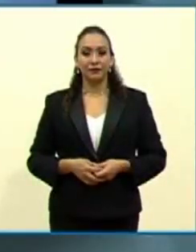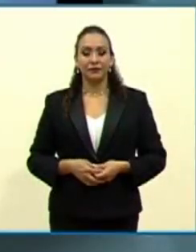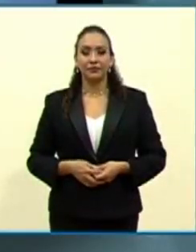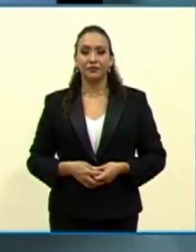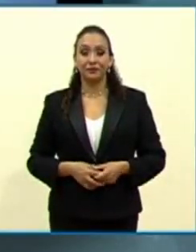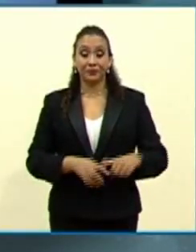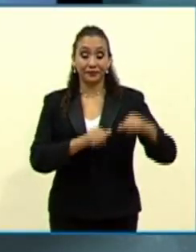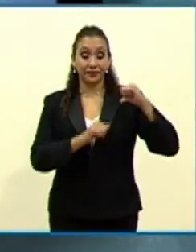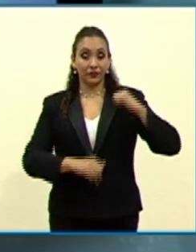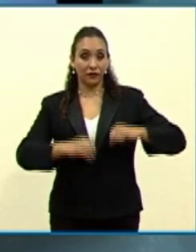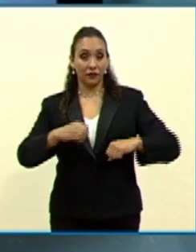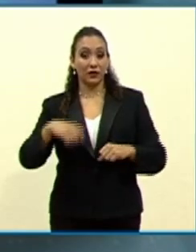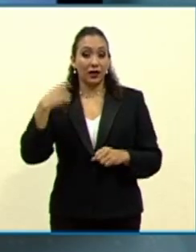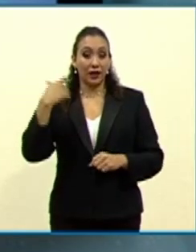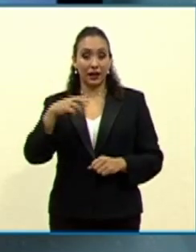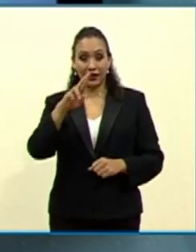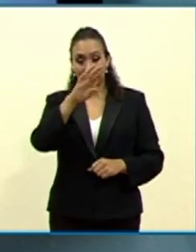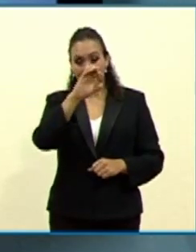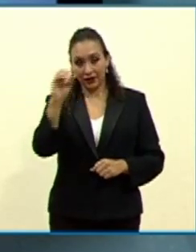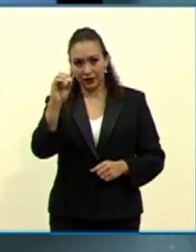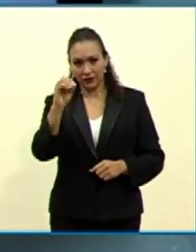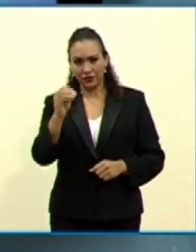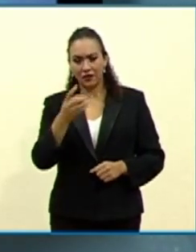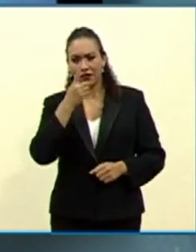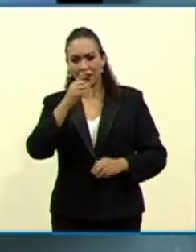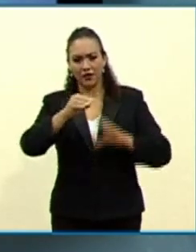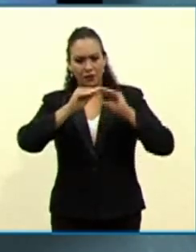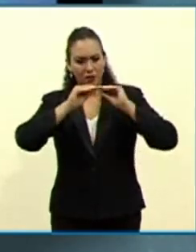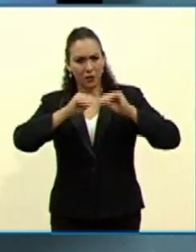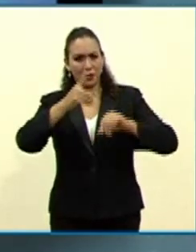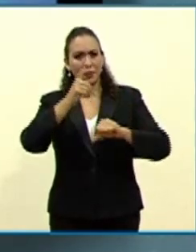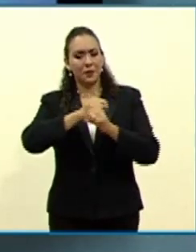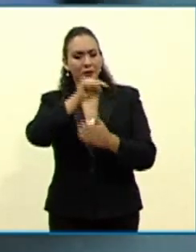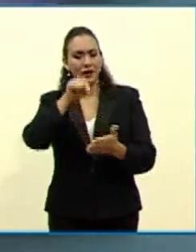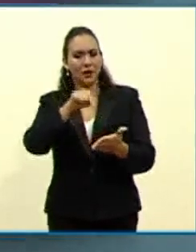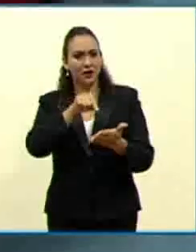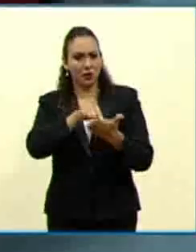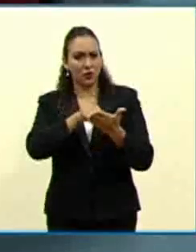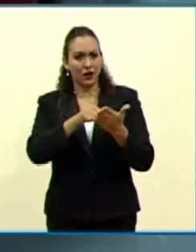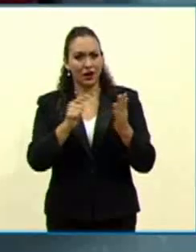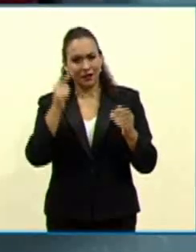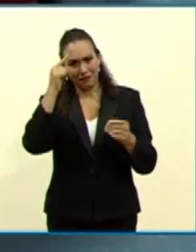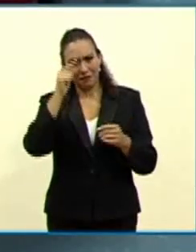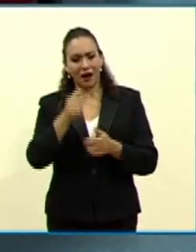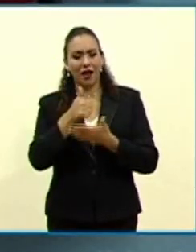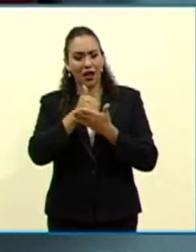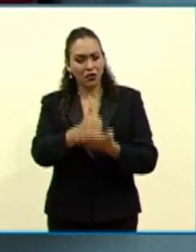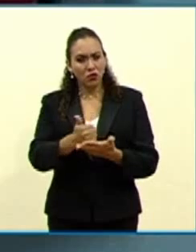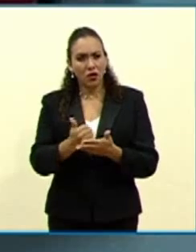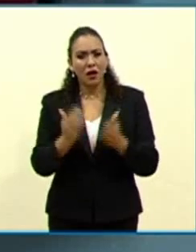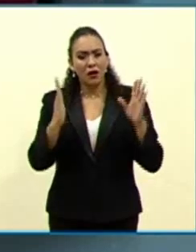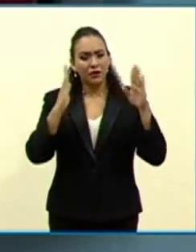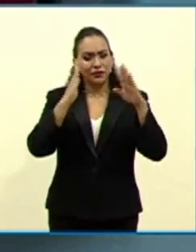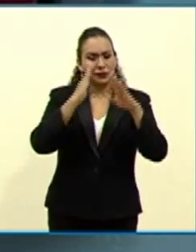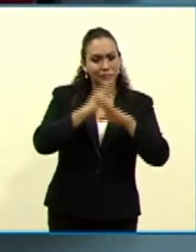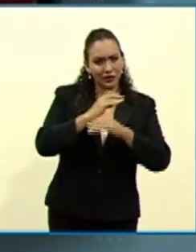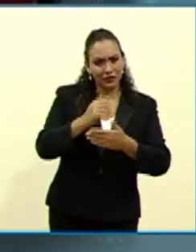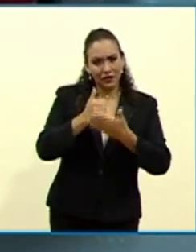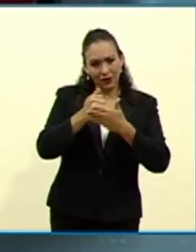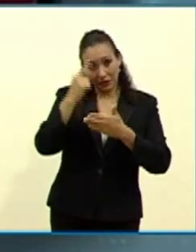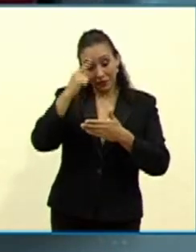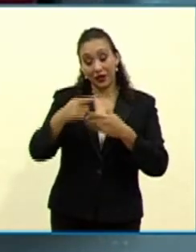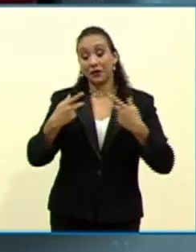El Poder Judicial de Quintana Roo anunció la creación del primer centro de arbitraje del país, que tendrá como objetivo complementar el